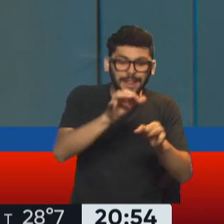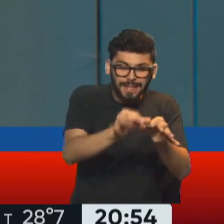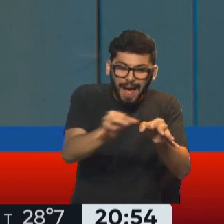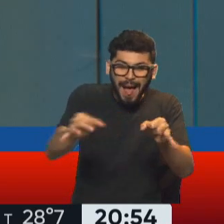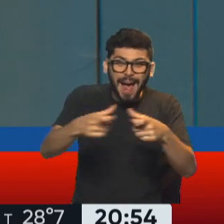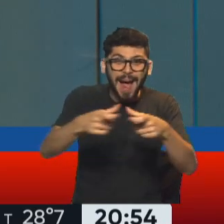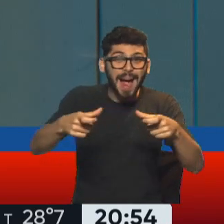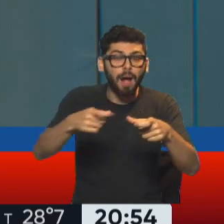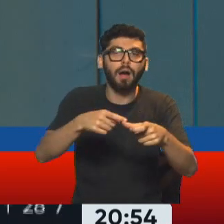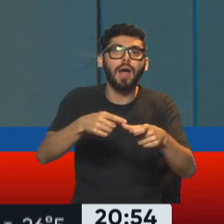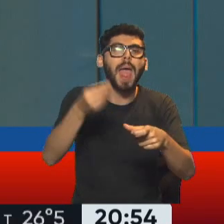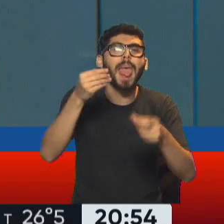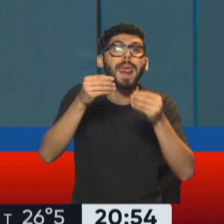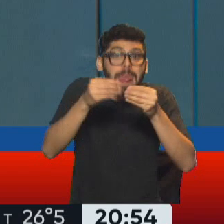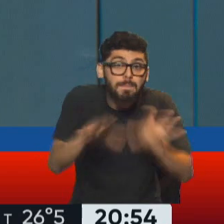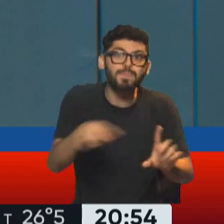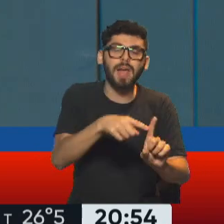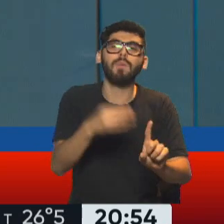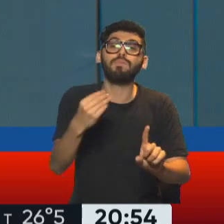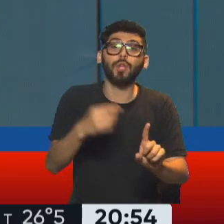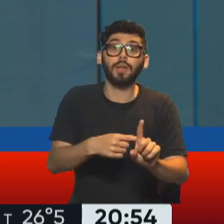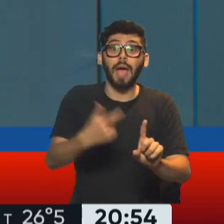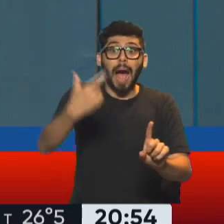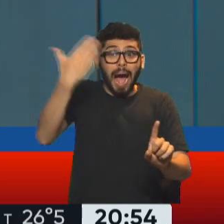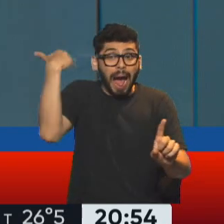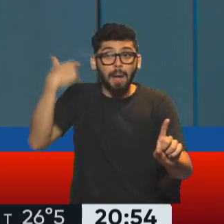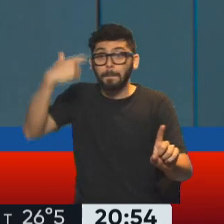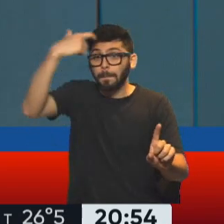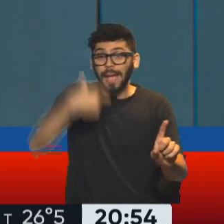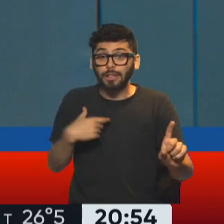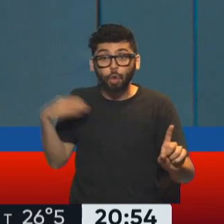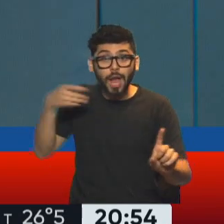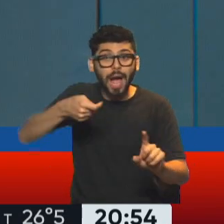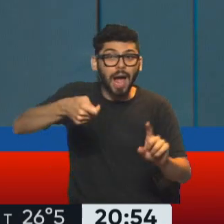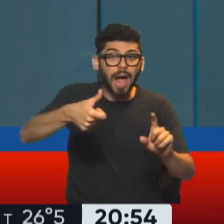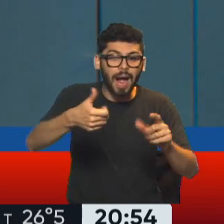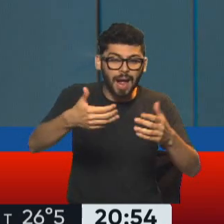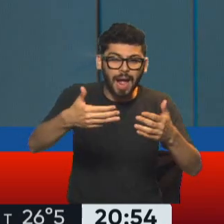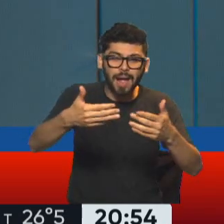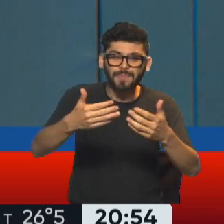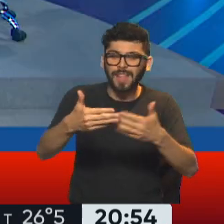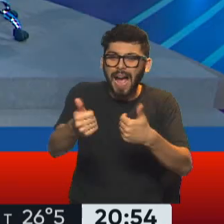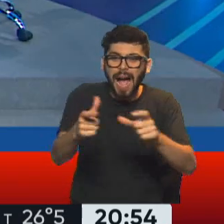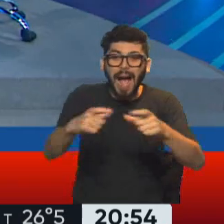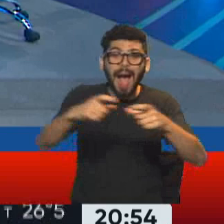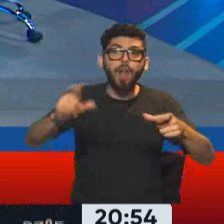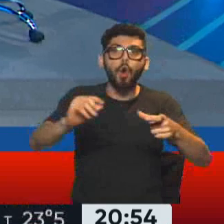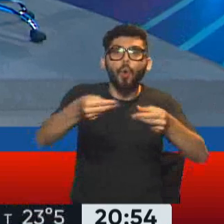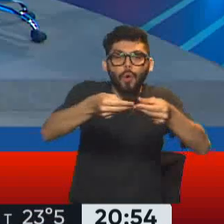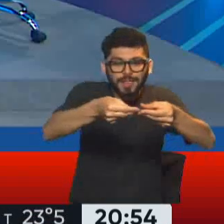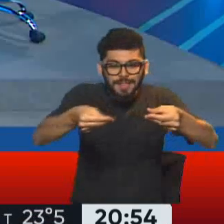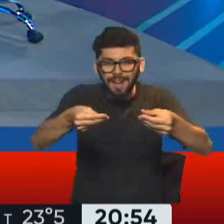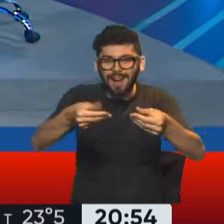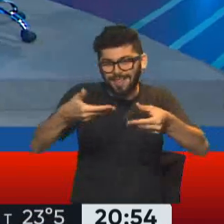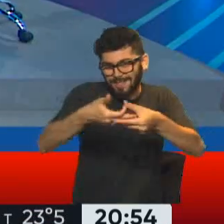empezaron con los blisters? Porque el que venía no podía pagar la caja completa. Empezaron con los blisters. Claro. Después de